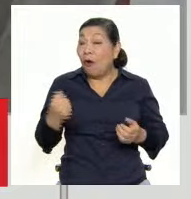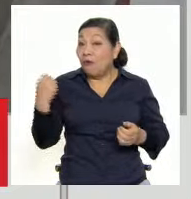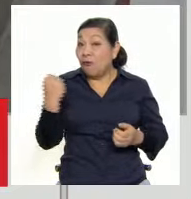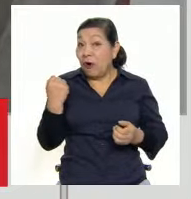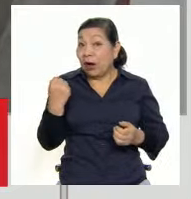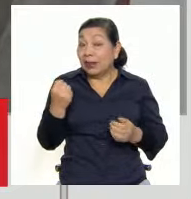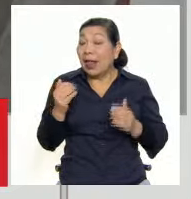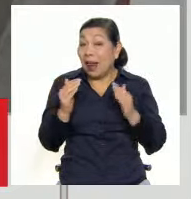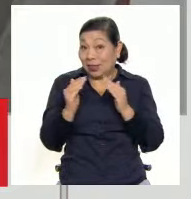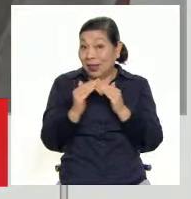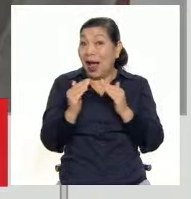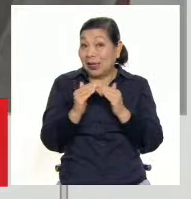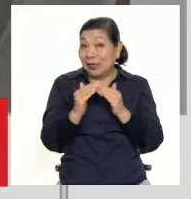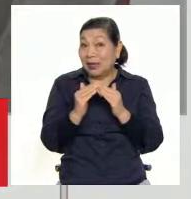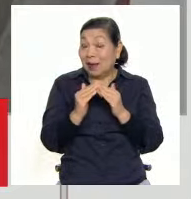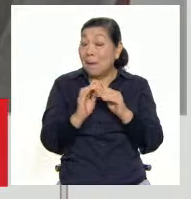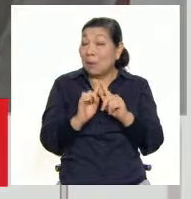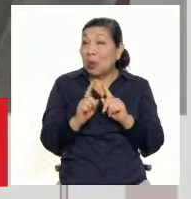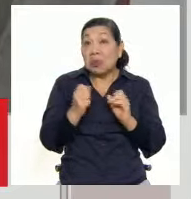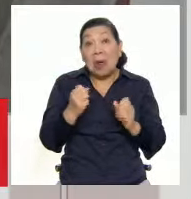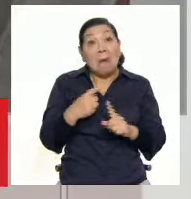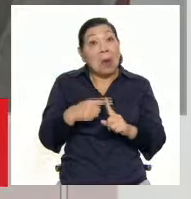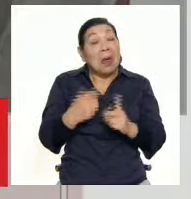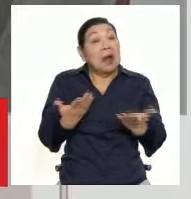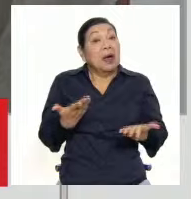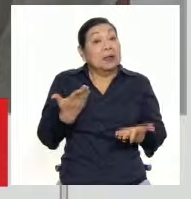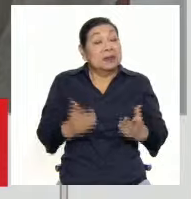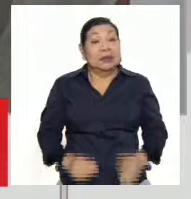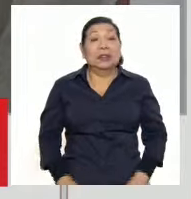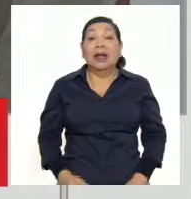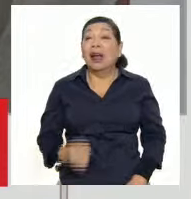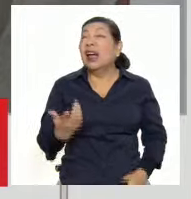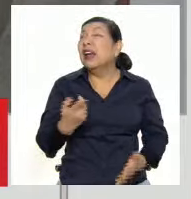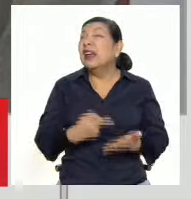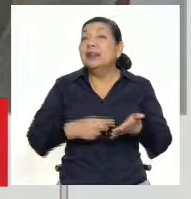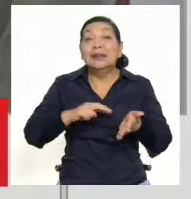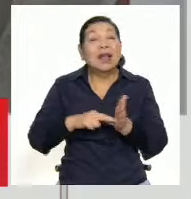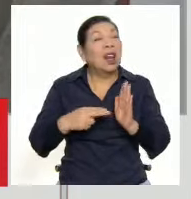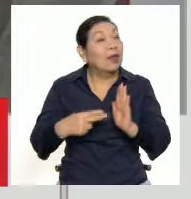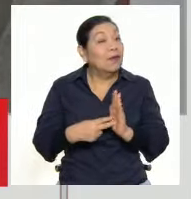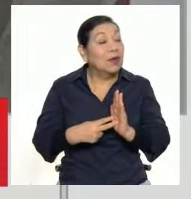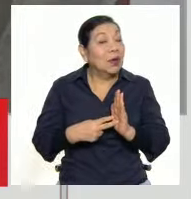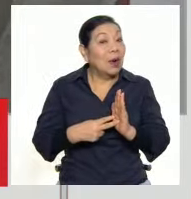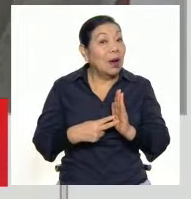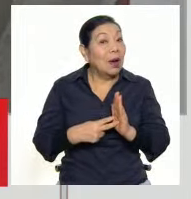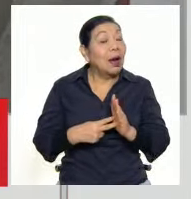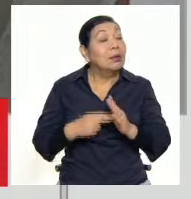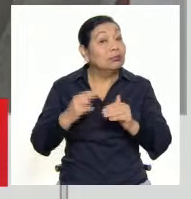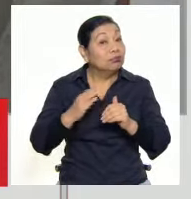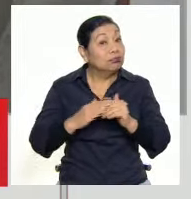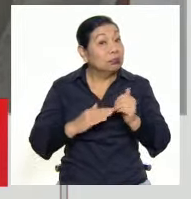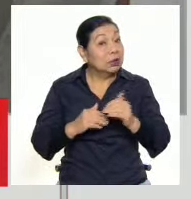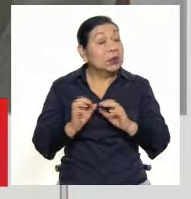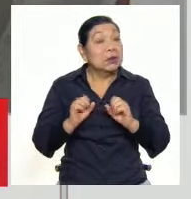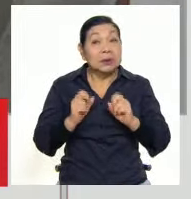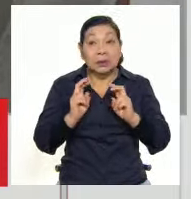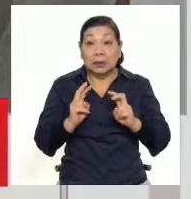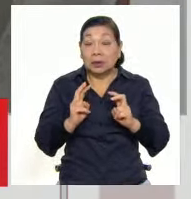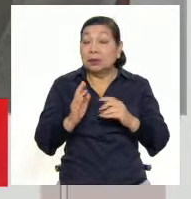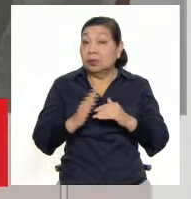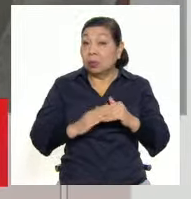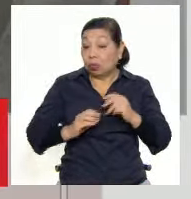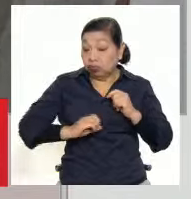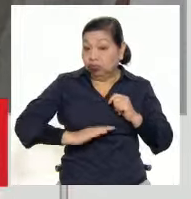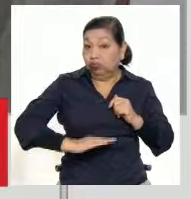en las estructuras. Yo creo que es algo positivo, porque de alguna manera nos dice que si nosotros construimos bien y si nosotros construimos sobre